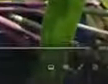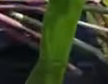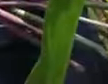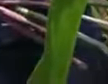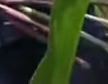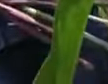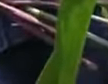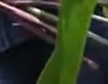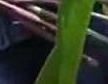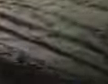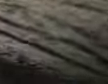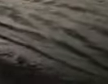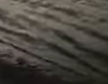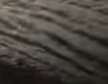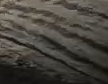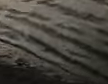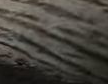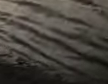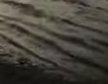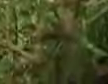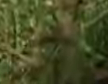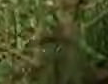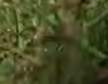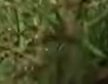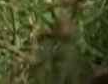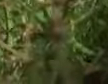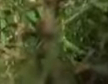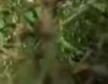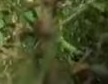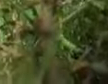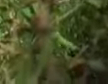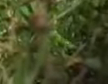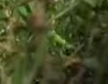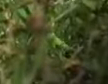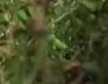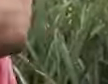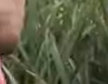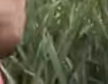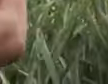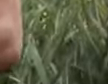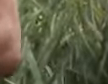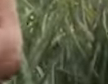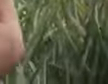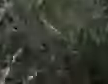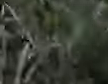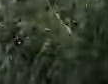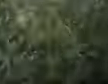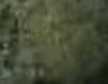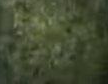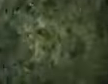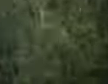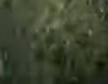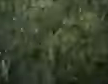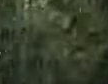pulmón vegetal del planeta. Una verdadera potencia en recursos naturales y representa para el país la